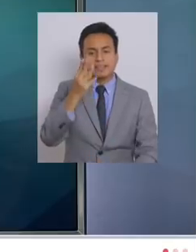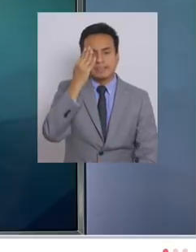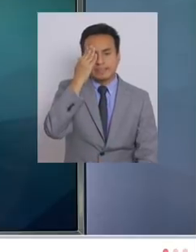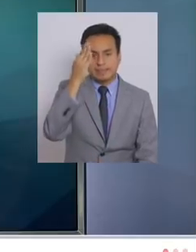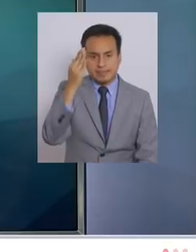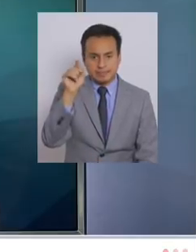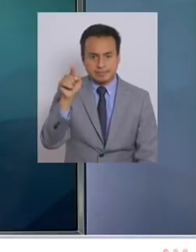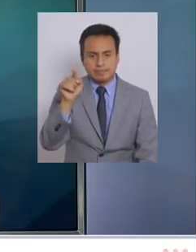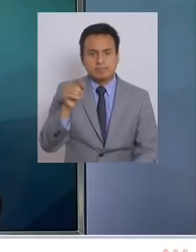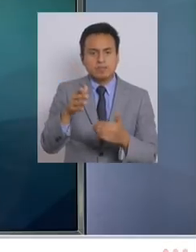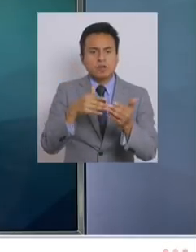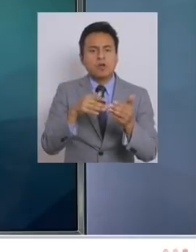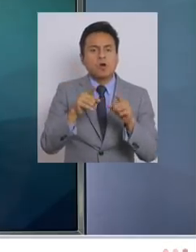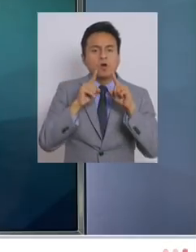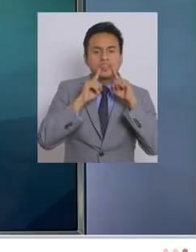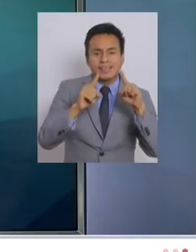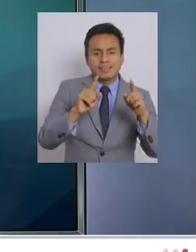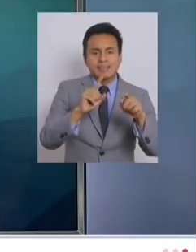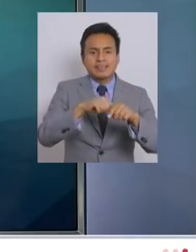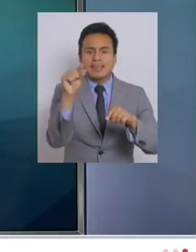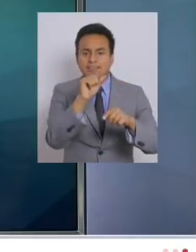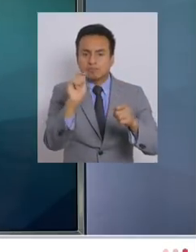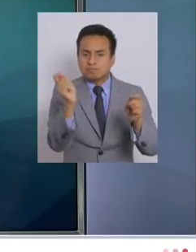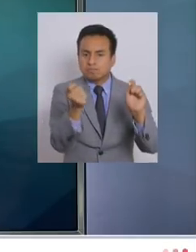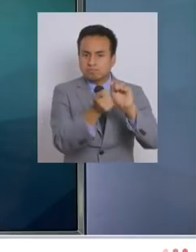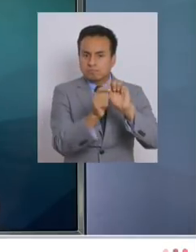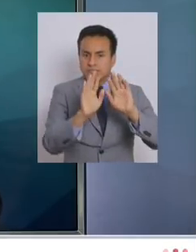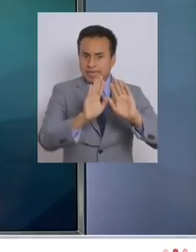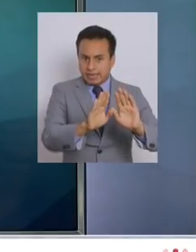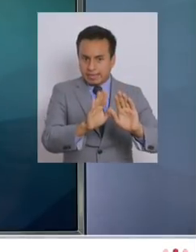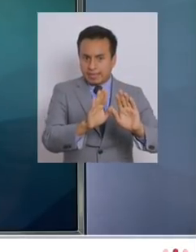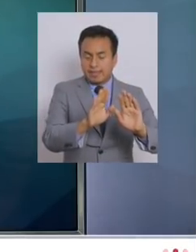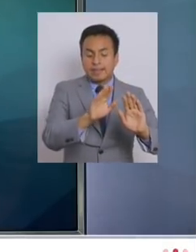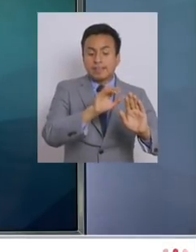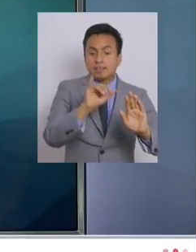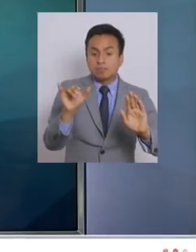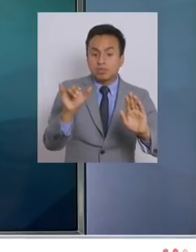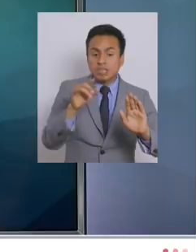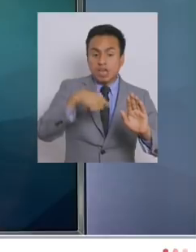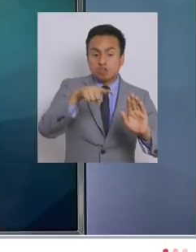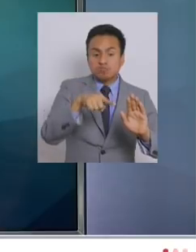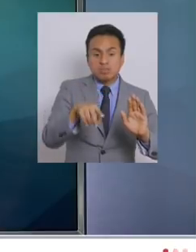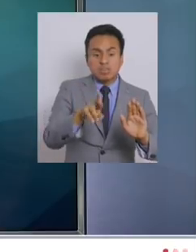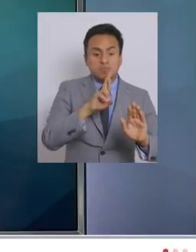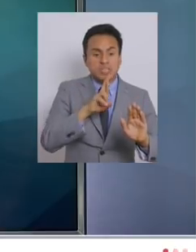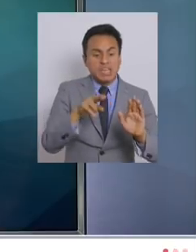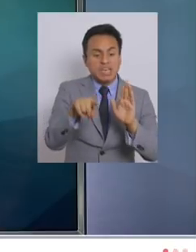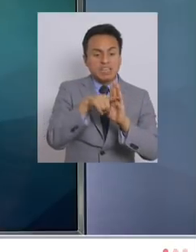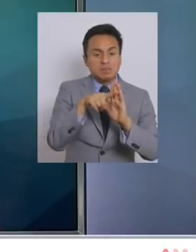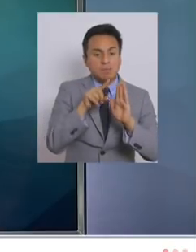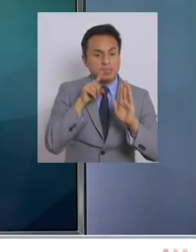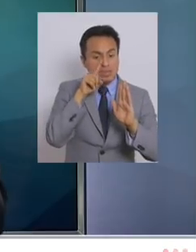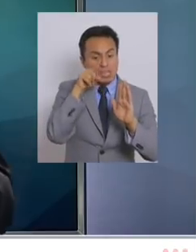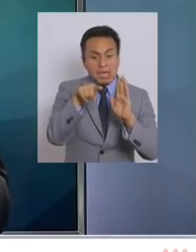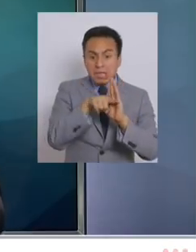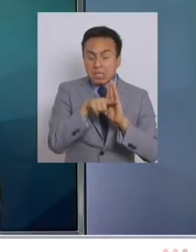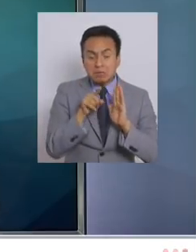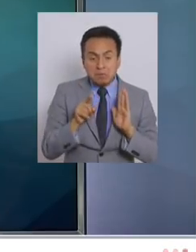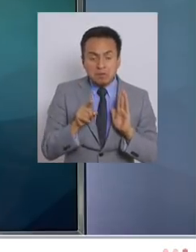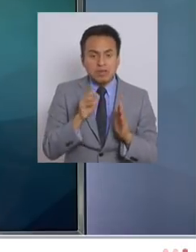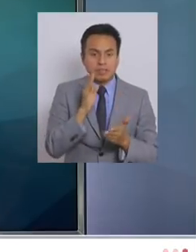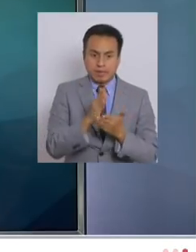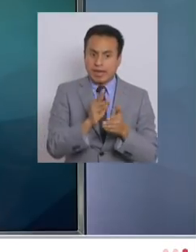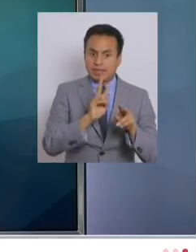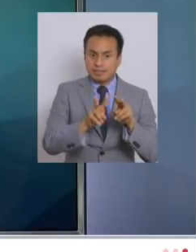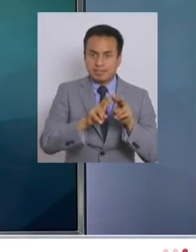en un hotel de tránsito y luego si es que son negativos en su pcr que deben hacerse